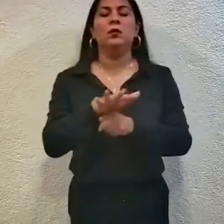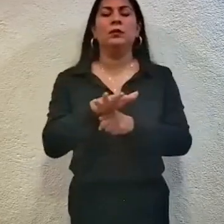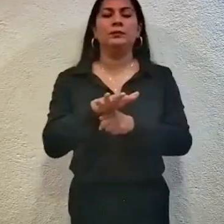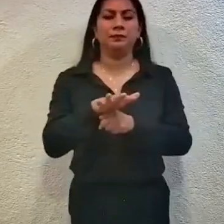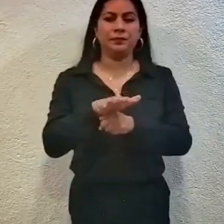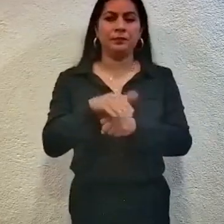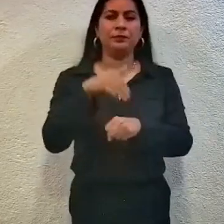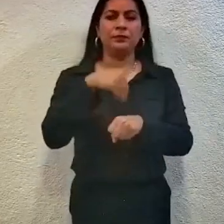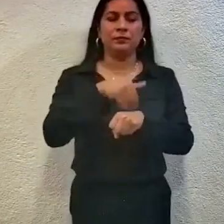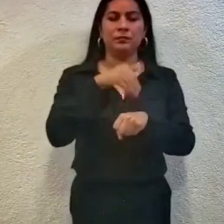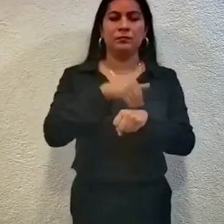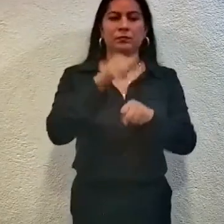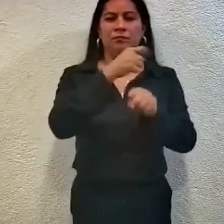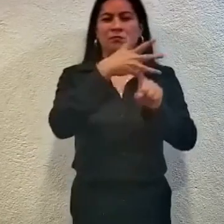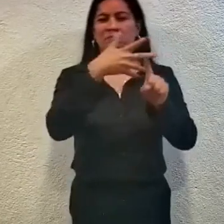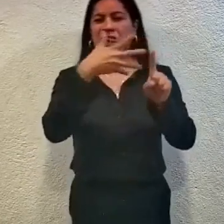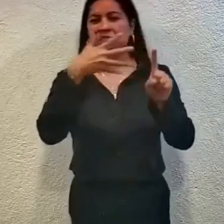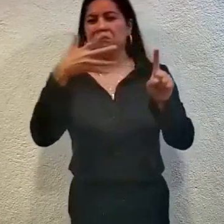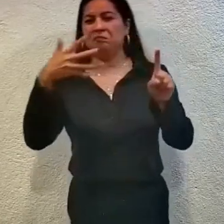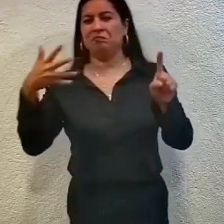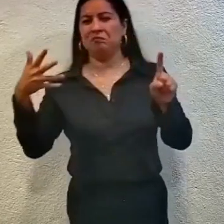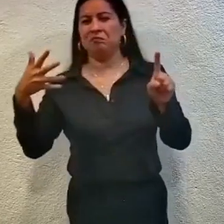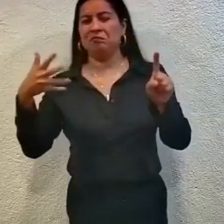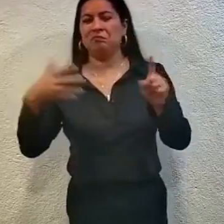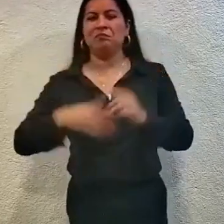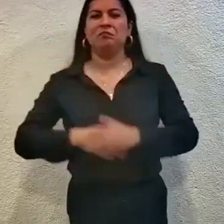identificado con la clave